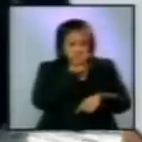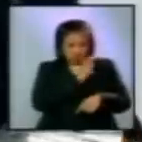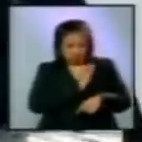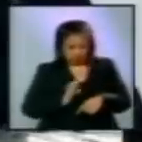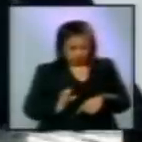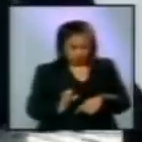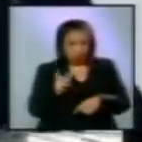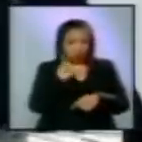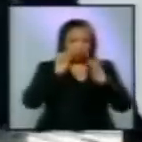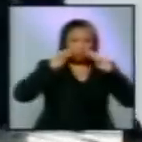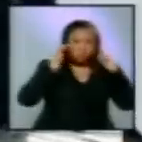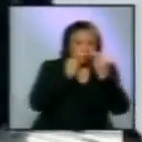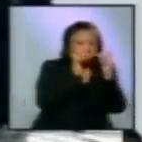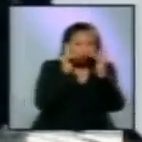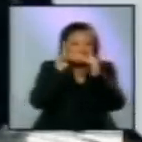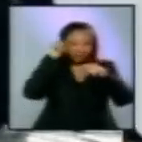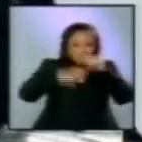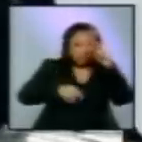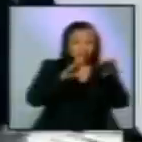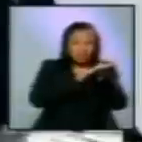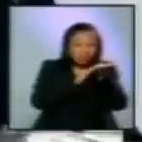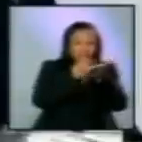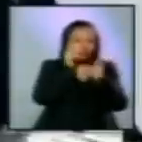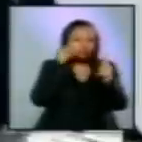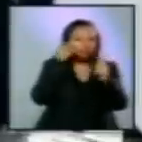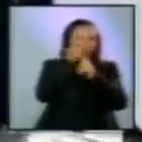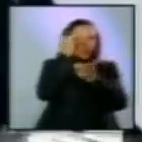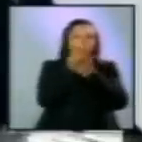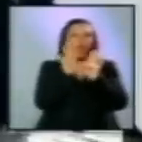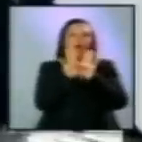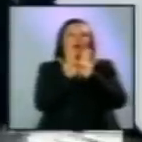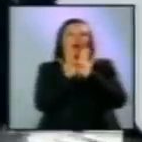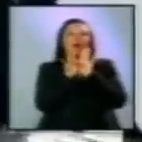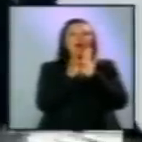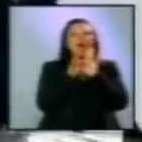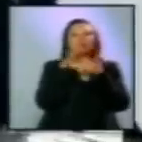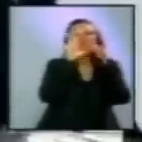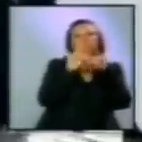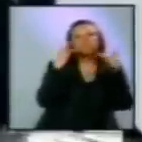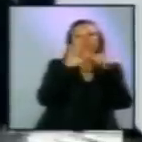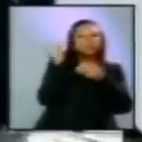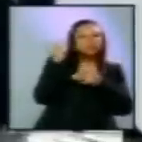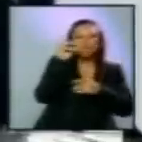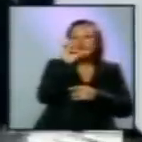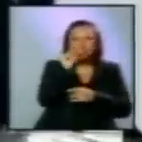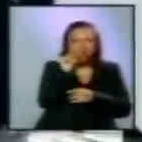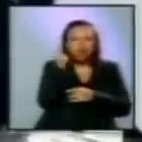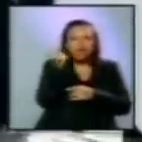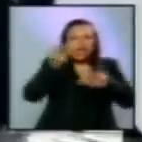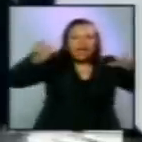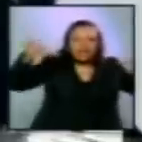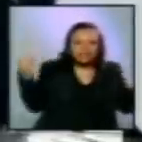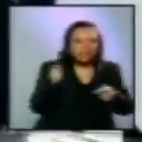crimen organizado no tiene que ver solo con un propósito de discurso, tiene que ver con las acciones que ustedes